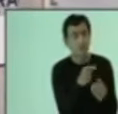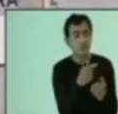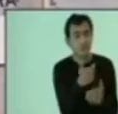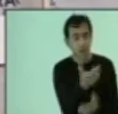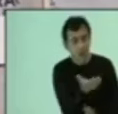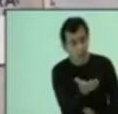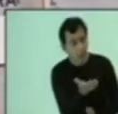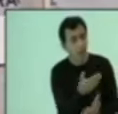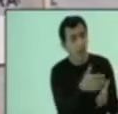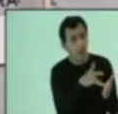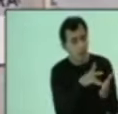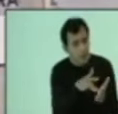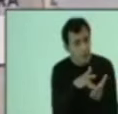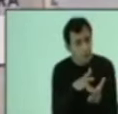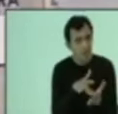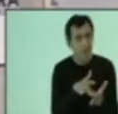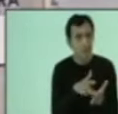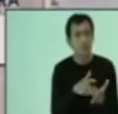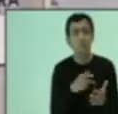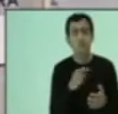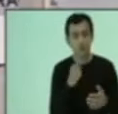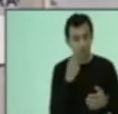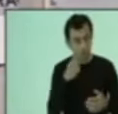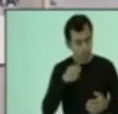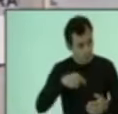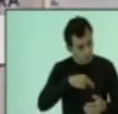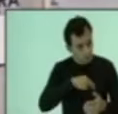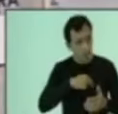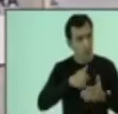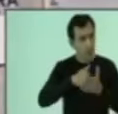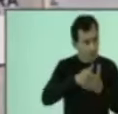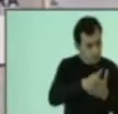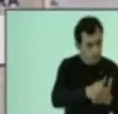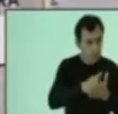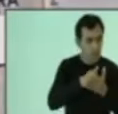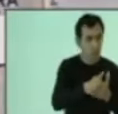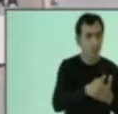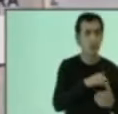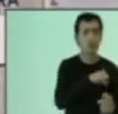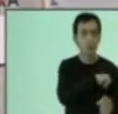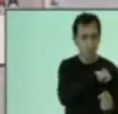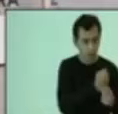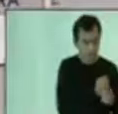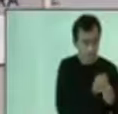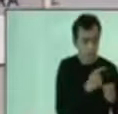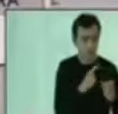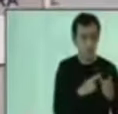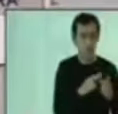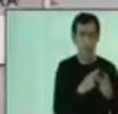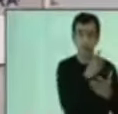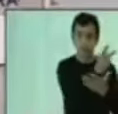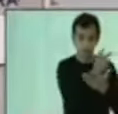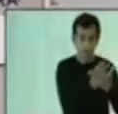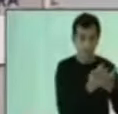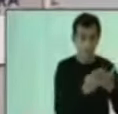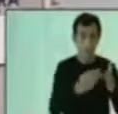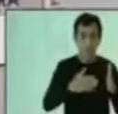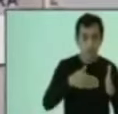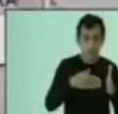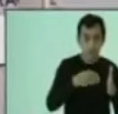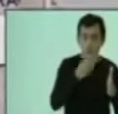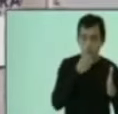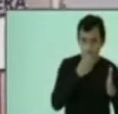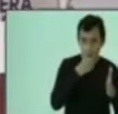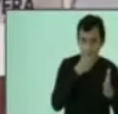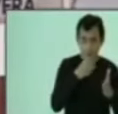a orientarlos para que ellos puedan tener acceso a la salud, acceso al programa de comedores comunitarios